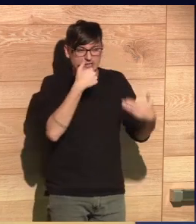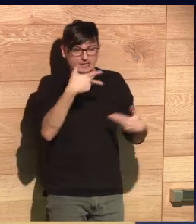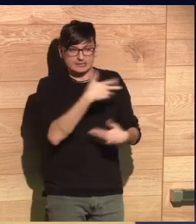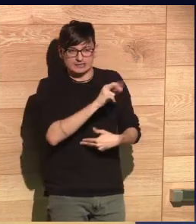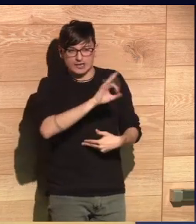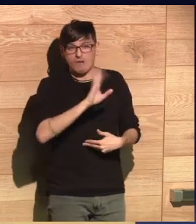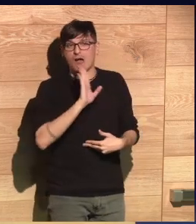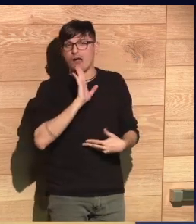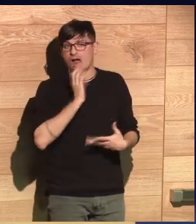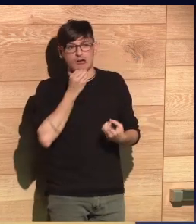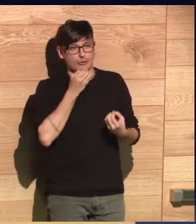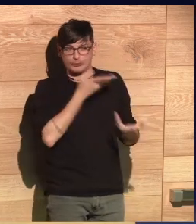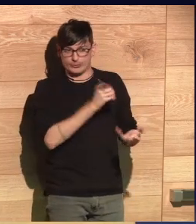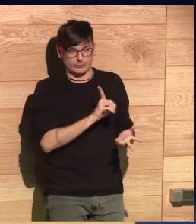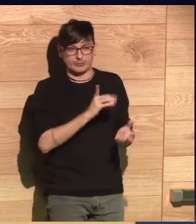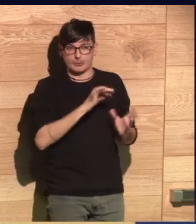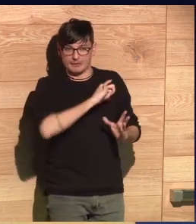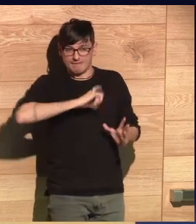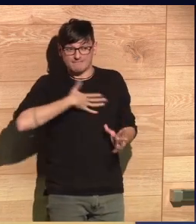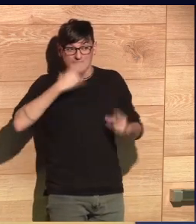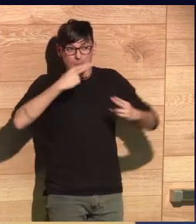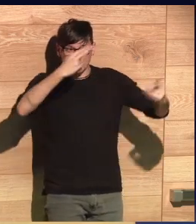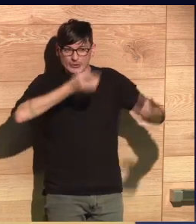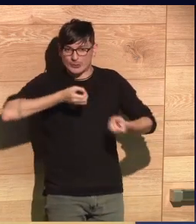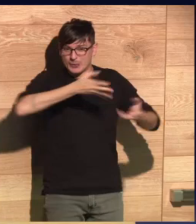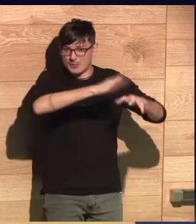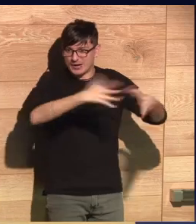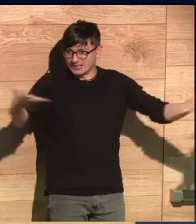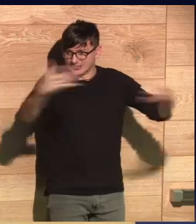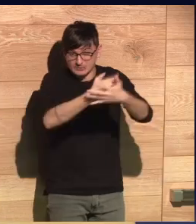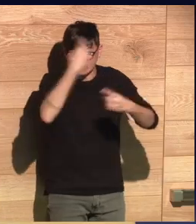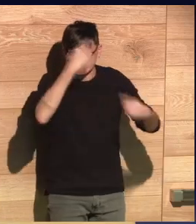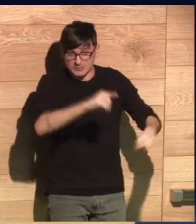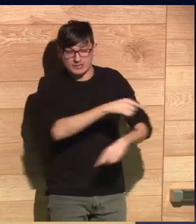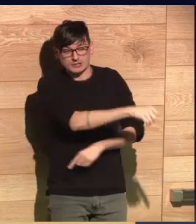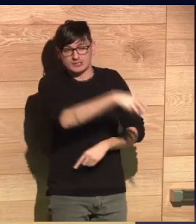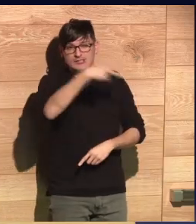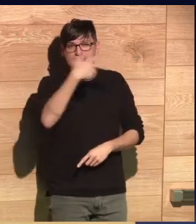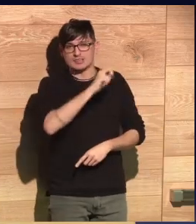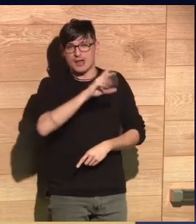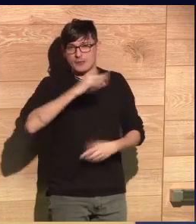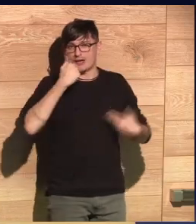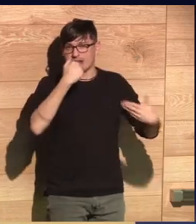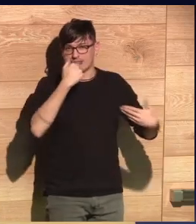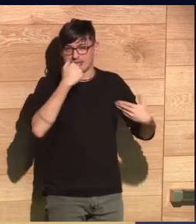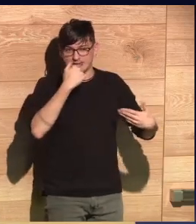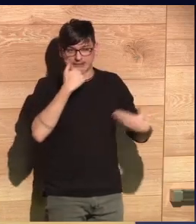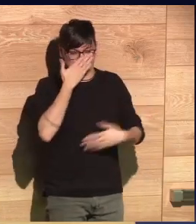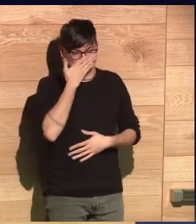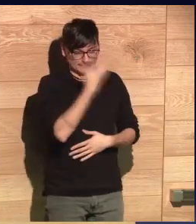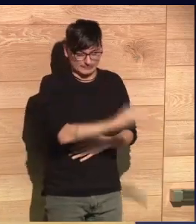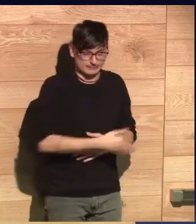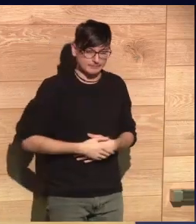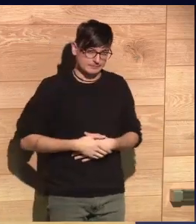que no te lo he dicho en privado, te lo quiero decir en público para que lo sepa todo el mundo. Así que de verdad, Charo, gracias, ¿eh? Y tus lágrimas son las